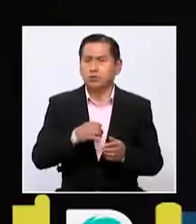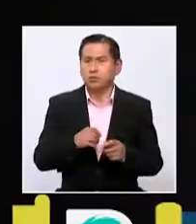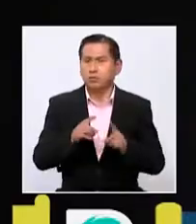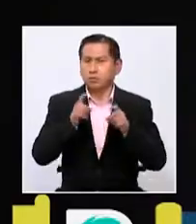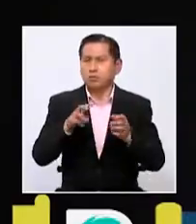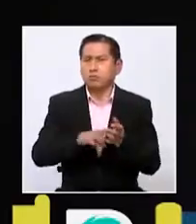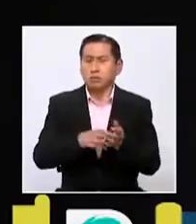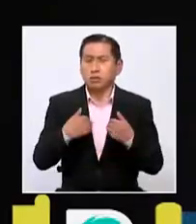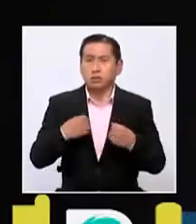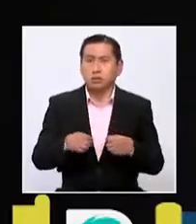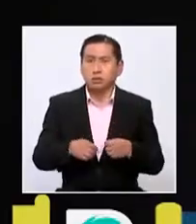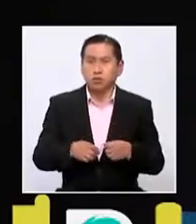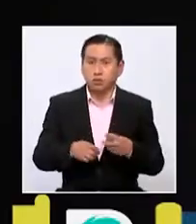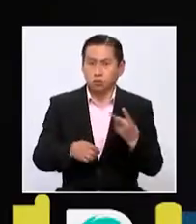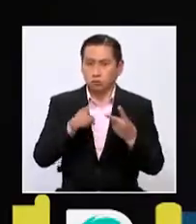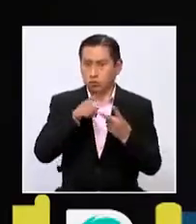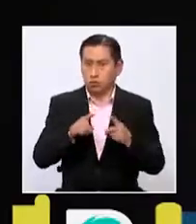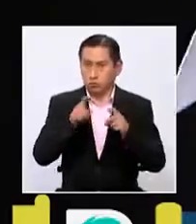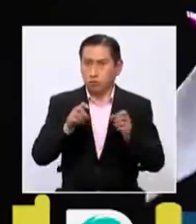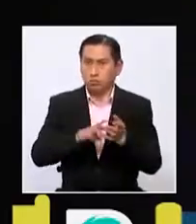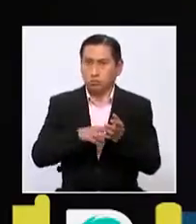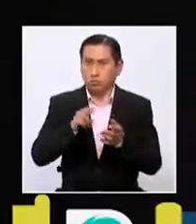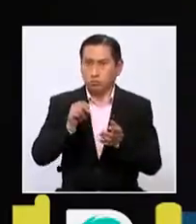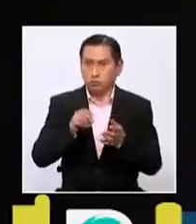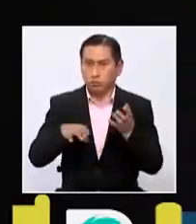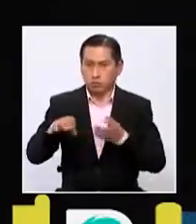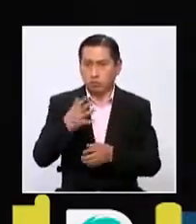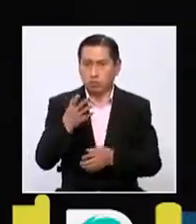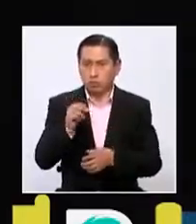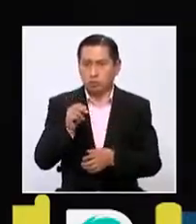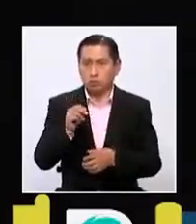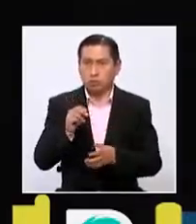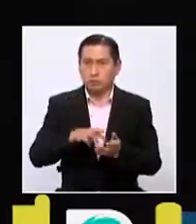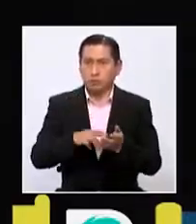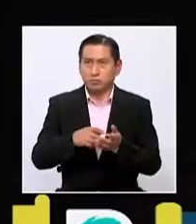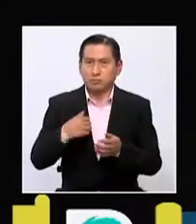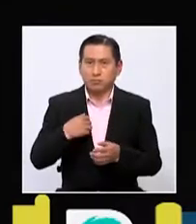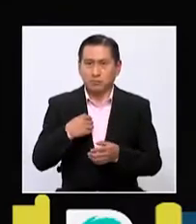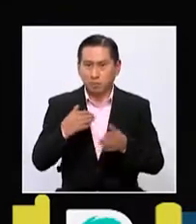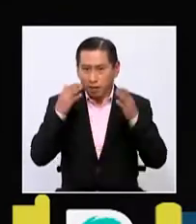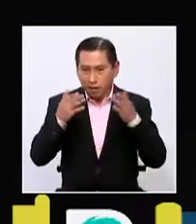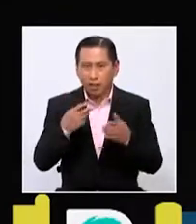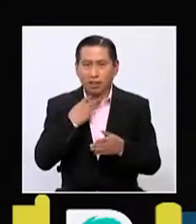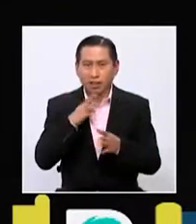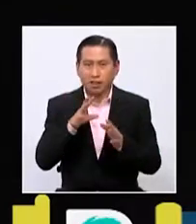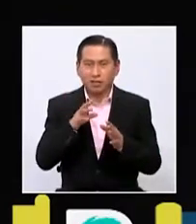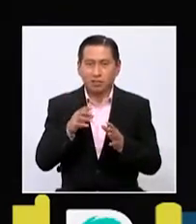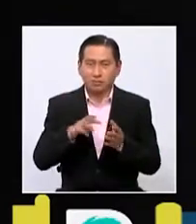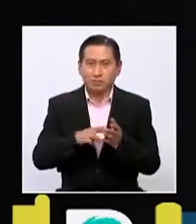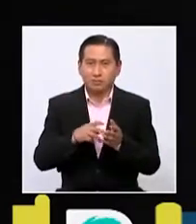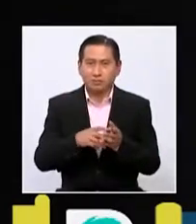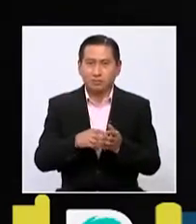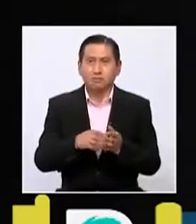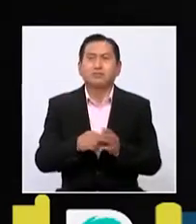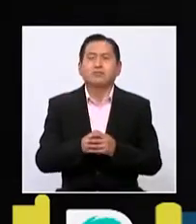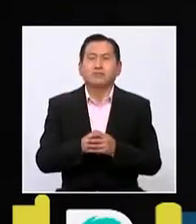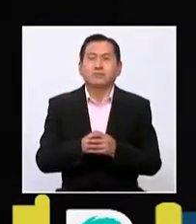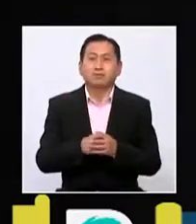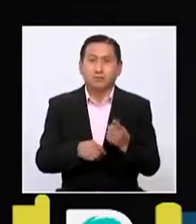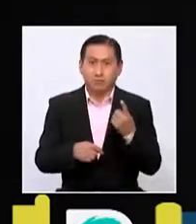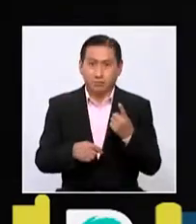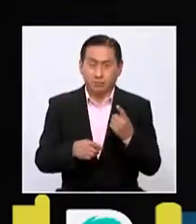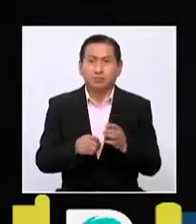porque tengo dos preguntas, dos te voy a hacer para que no vayas con las cinco, no voy a ajustarme a la premisa del periodismo. La